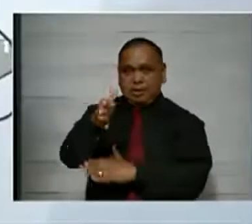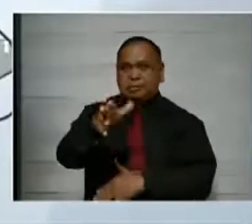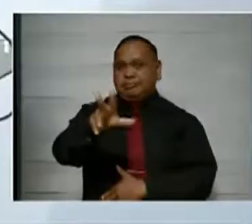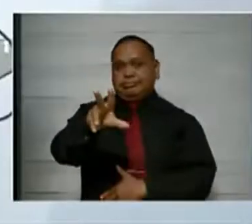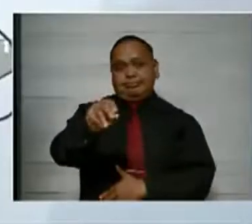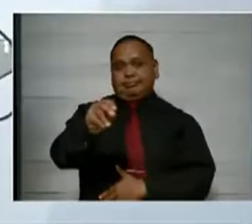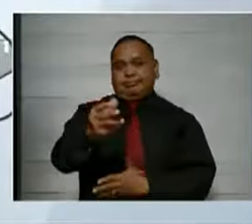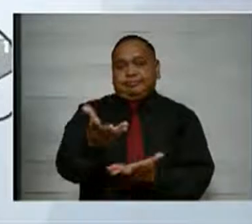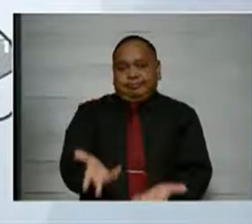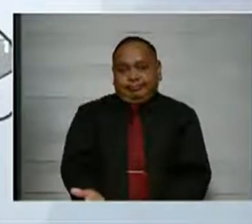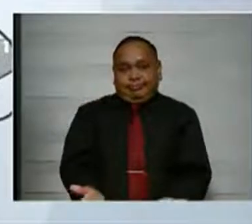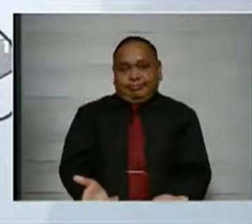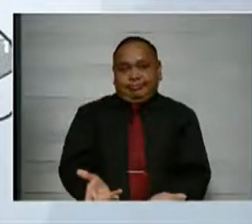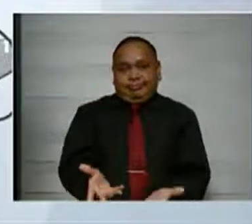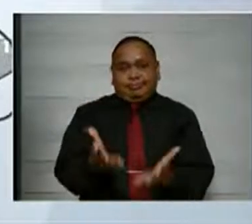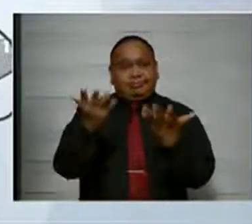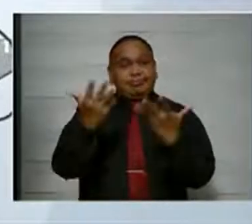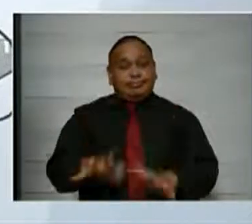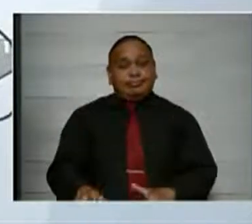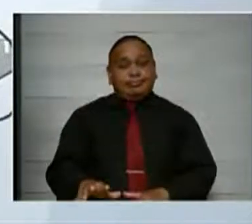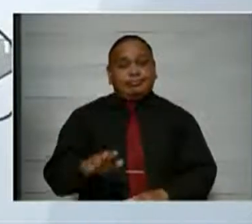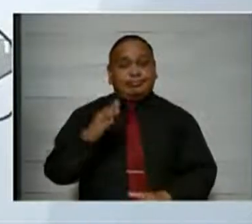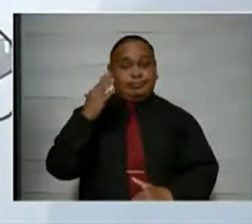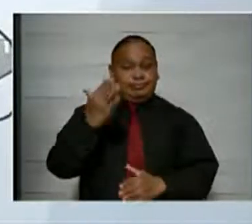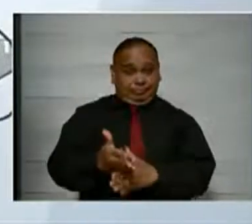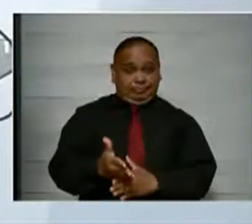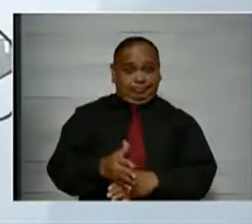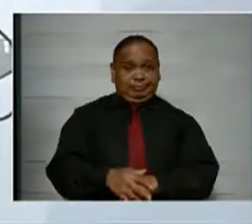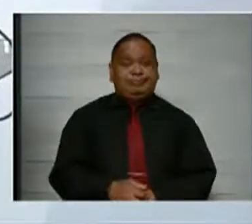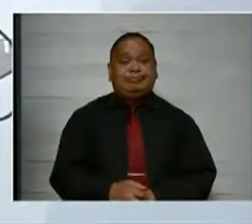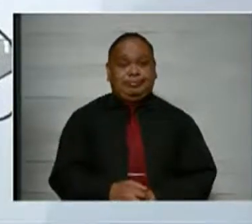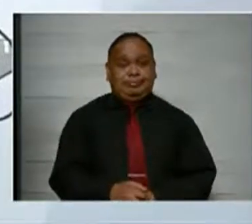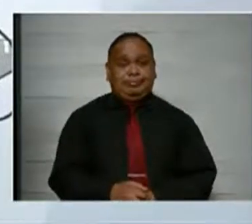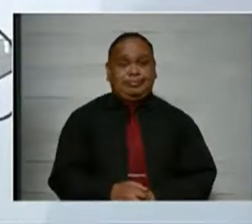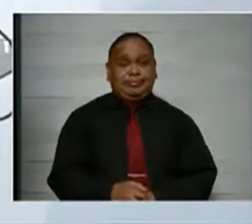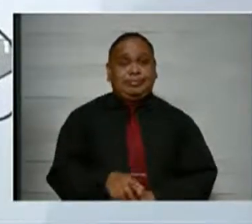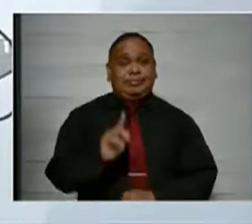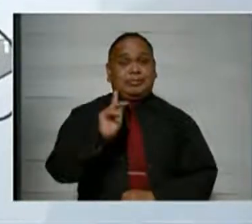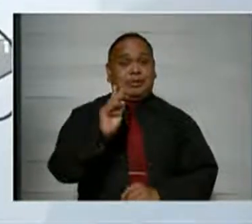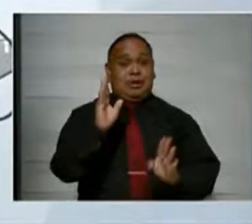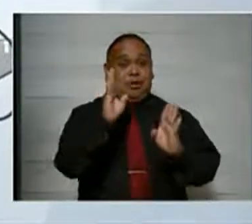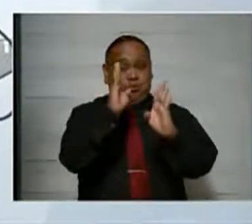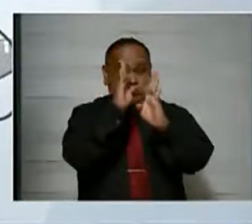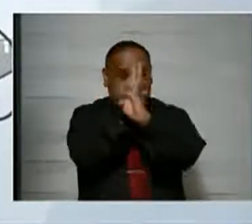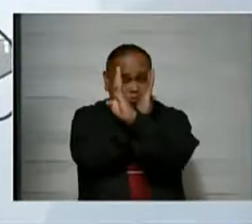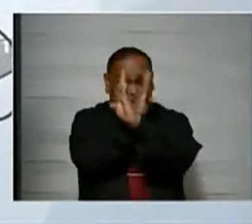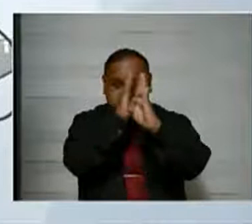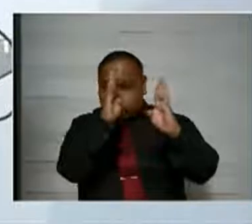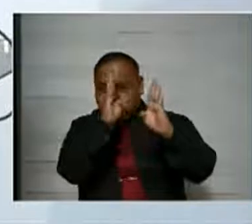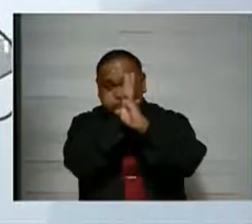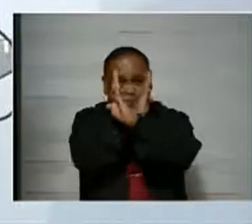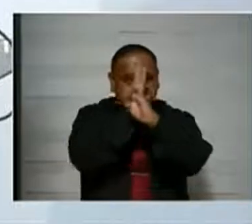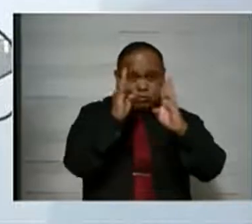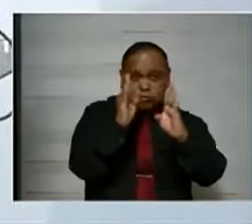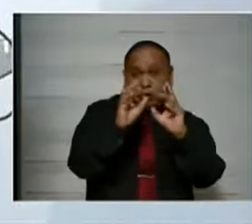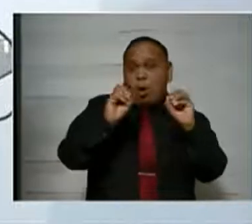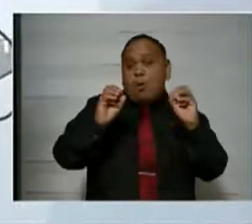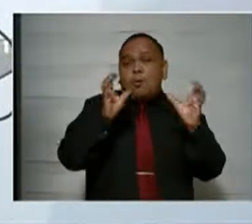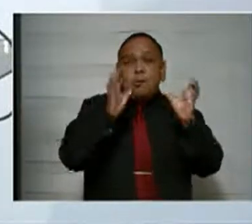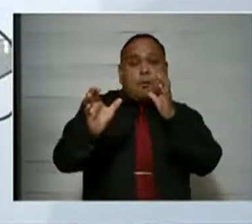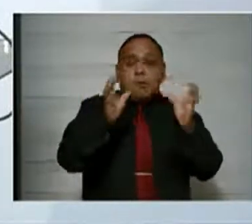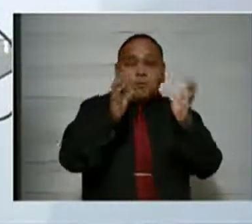ya Se acude al espionaje o a la intervención de comunicaciones